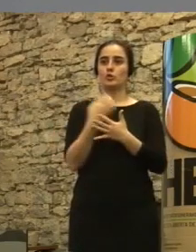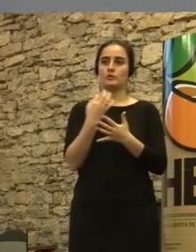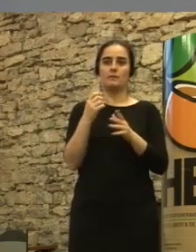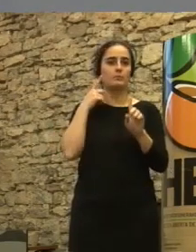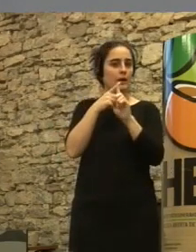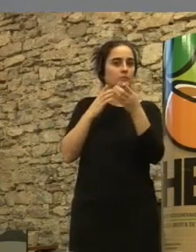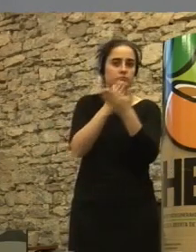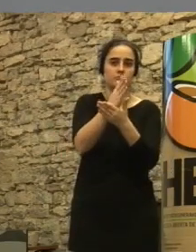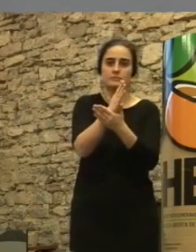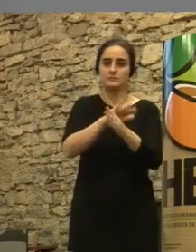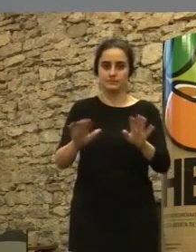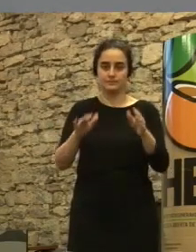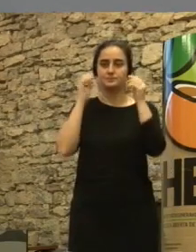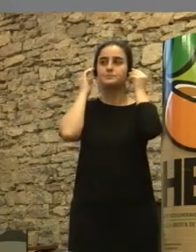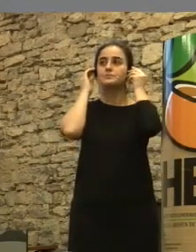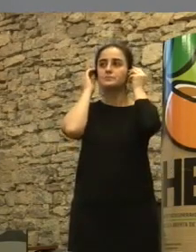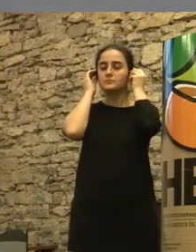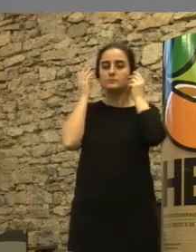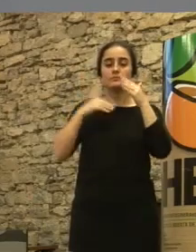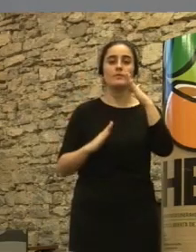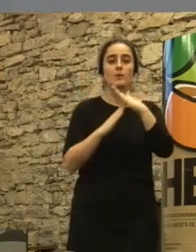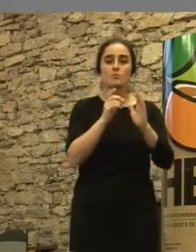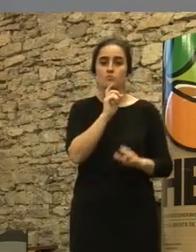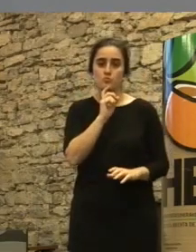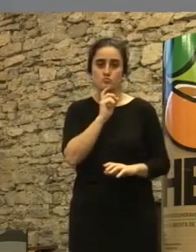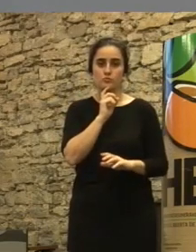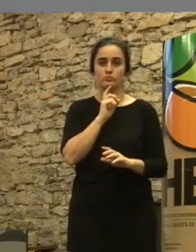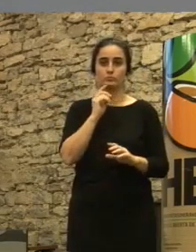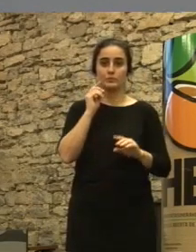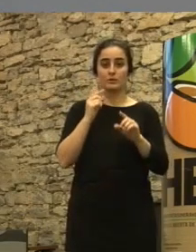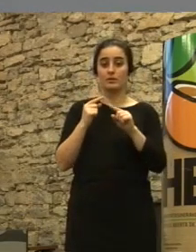parar eso. ¿Cómo podemos parar esas cosas? Pensando antes de difundir.